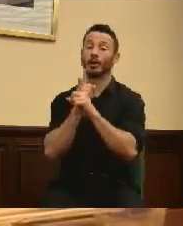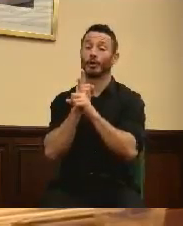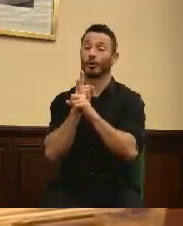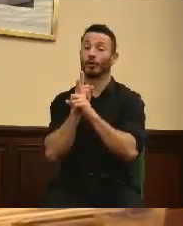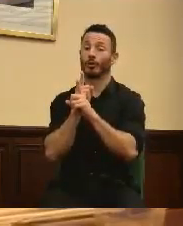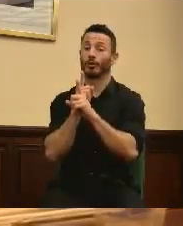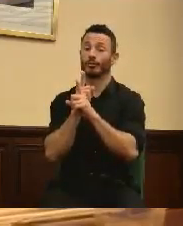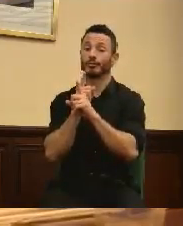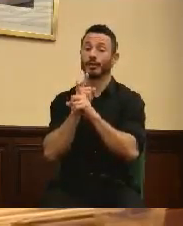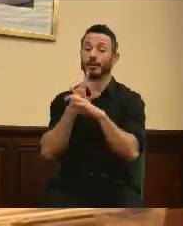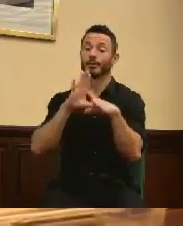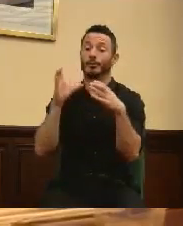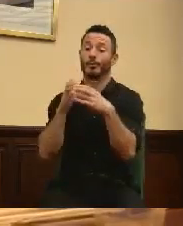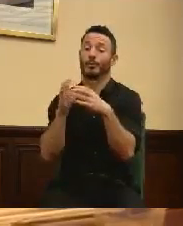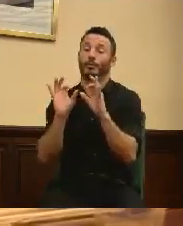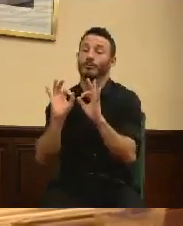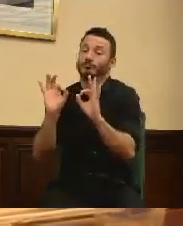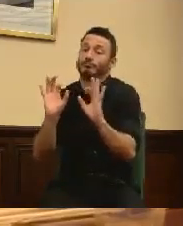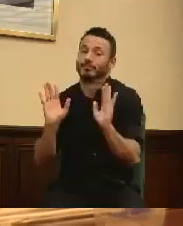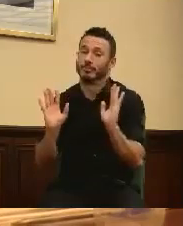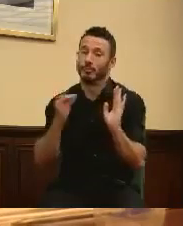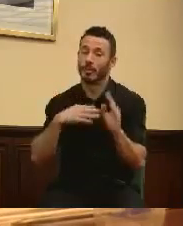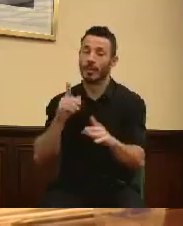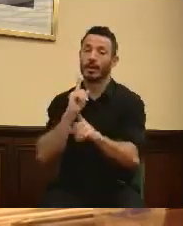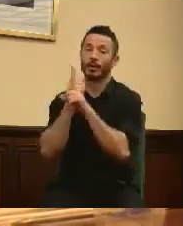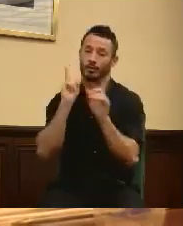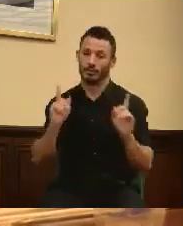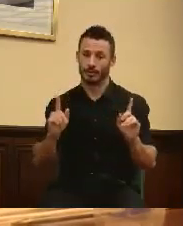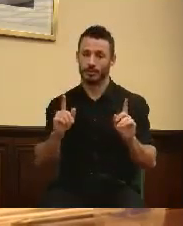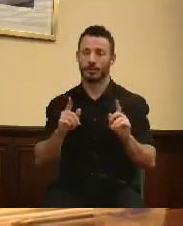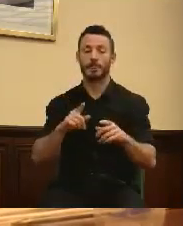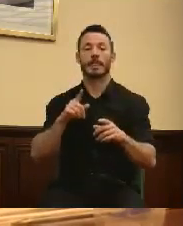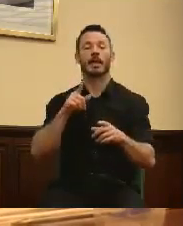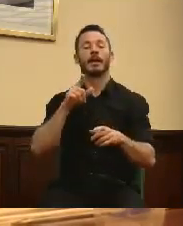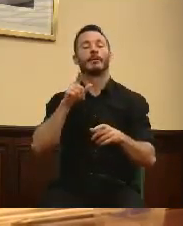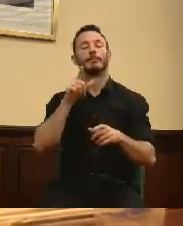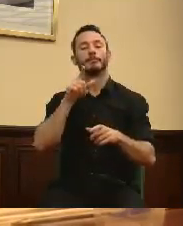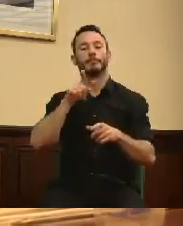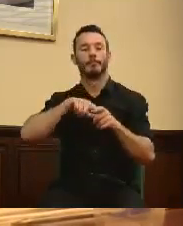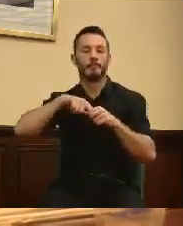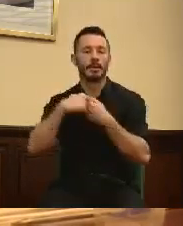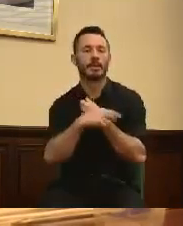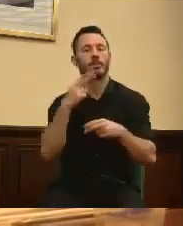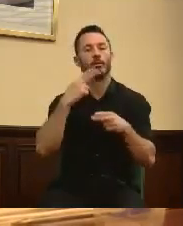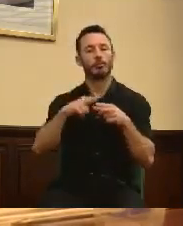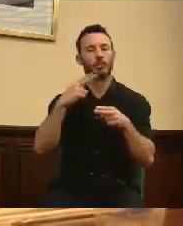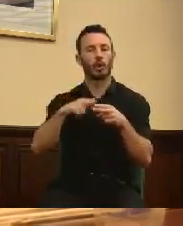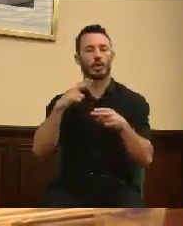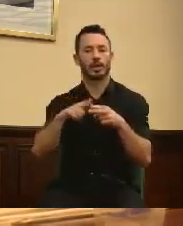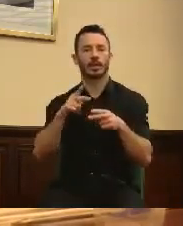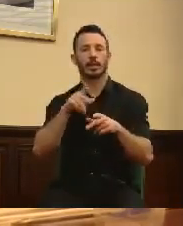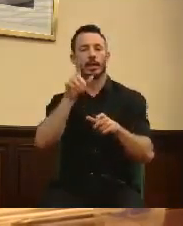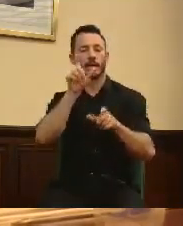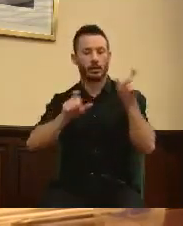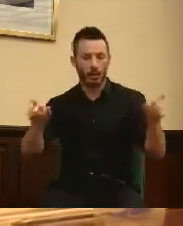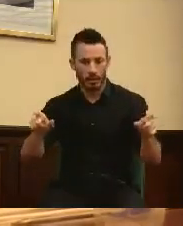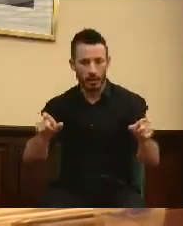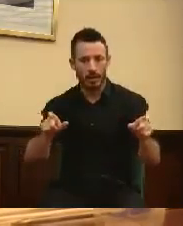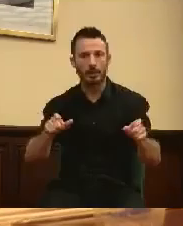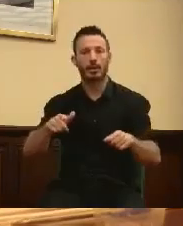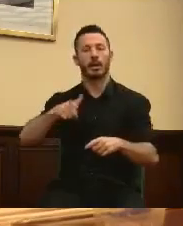estamos aquí sentados, en la participación política de la ciudadanía, en la soberanía de los pueblos y en el derecho a